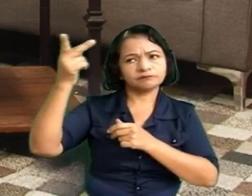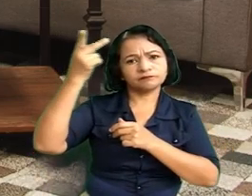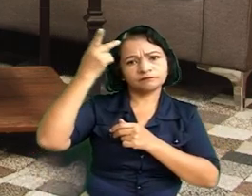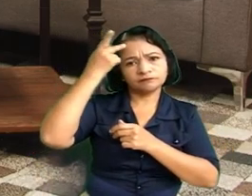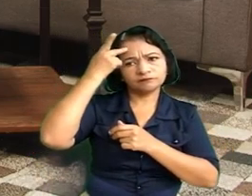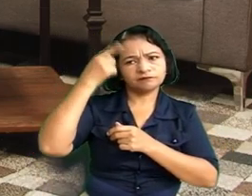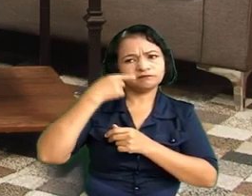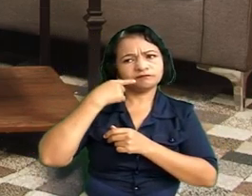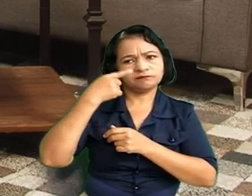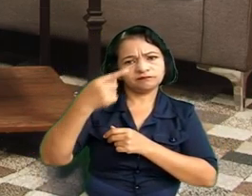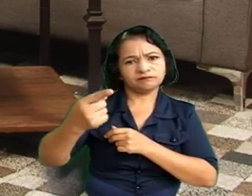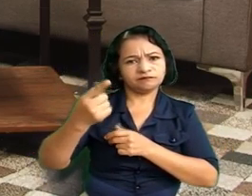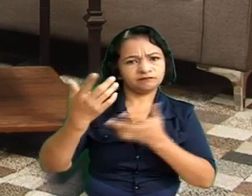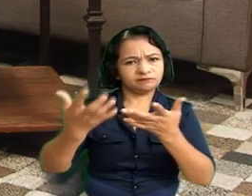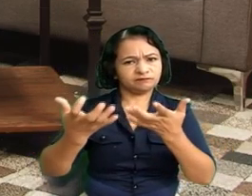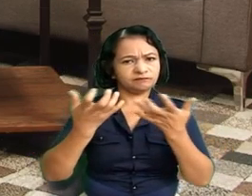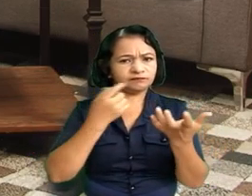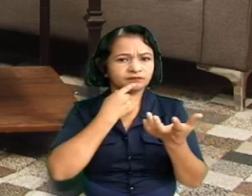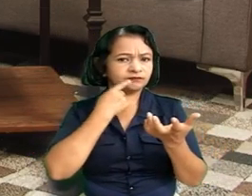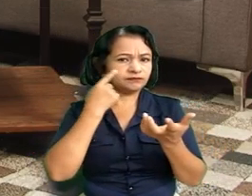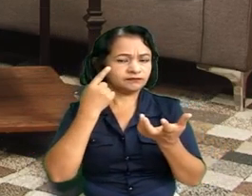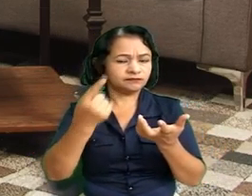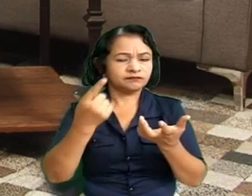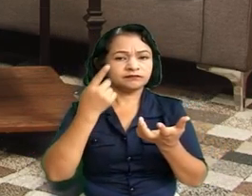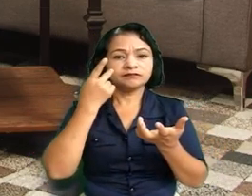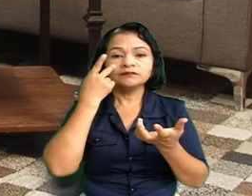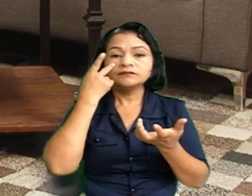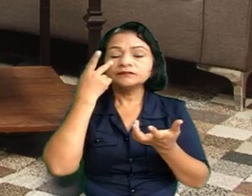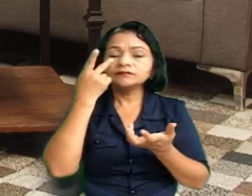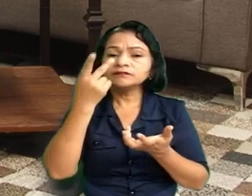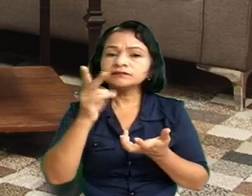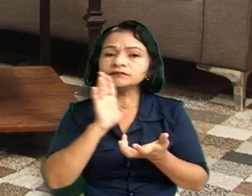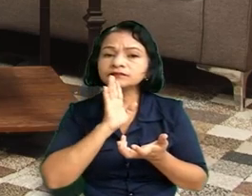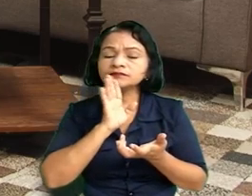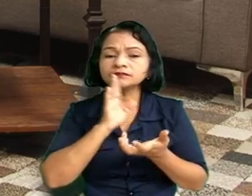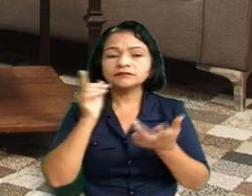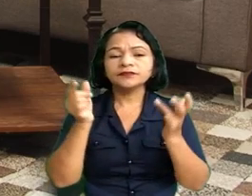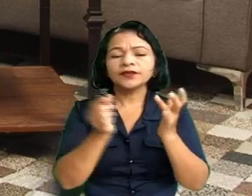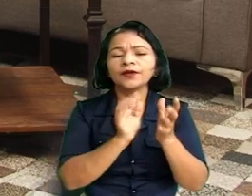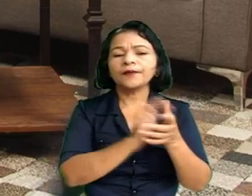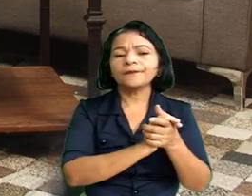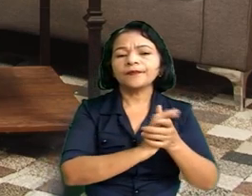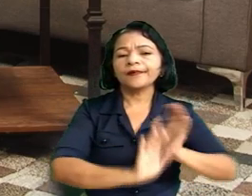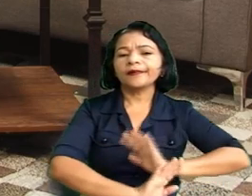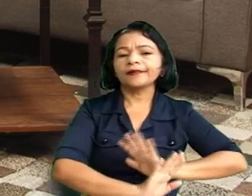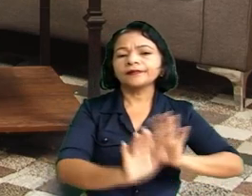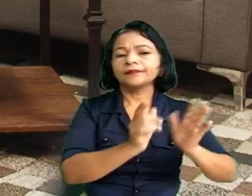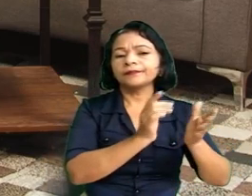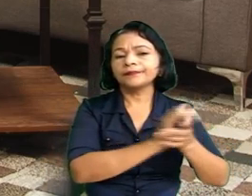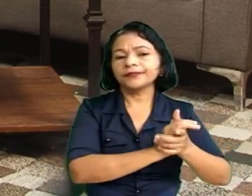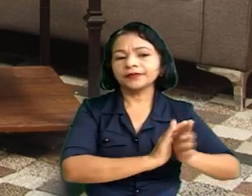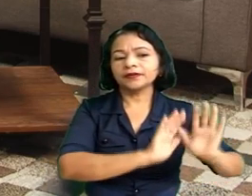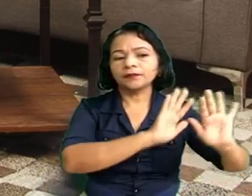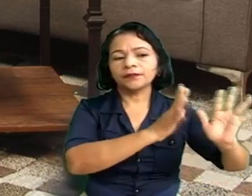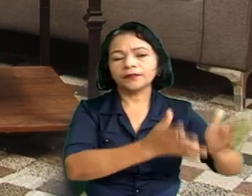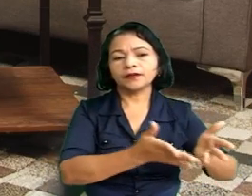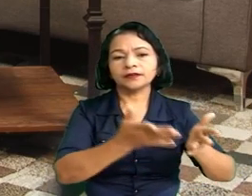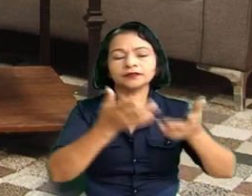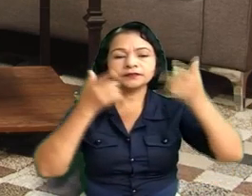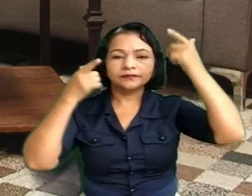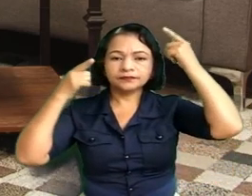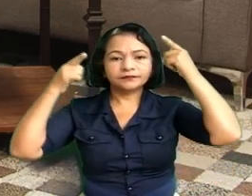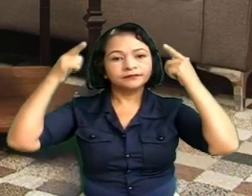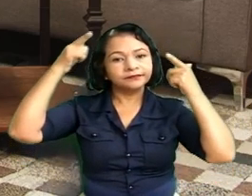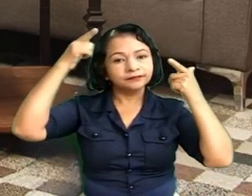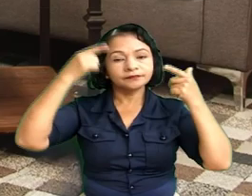de aspectar su visión a partir de la esposa nada más del general de Hombres y Mujeres Libres, general